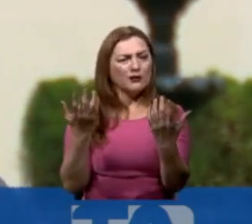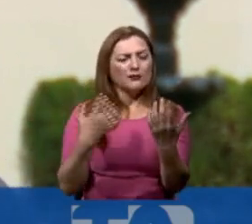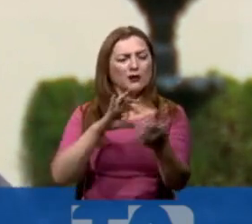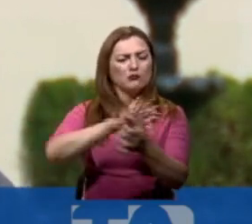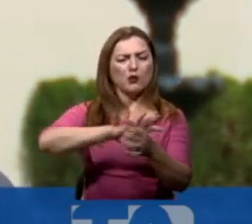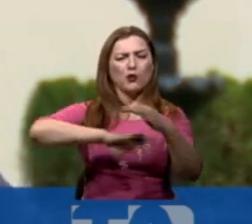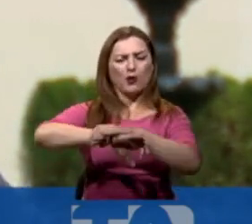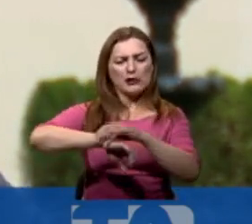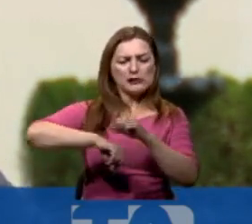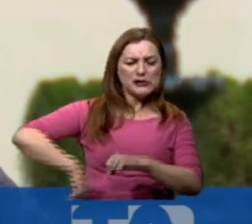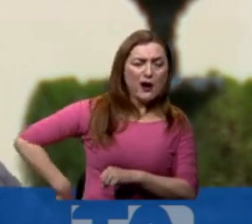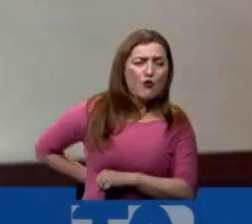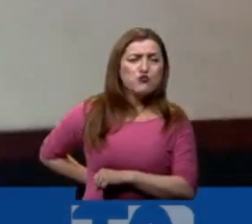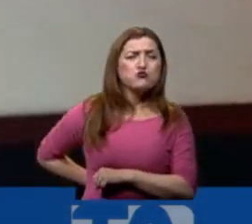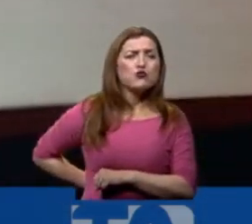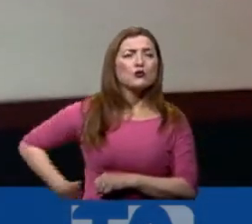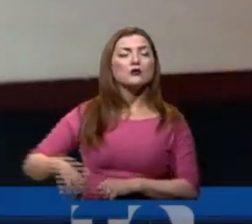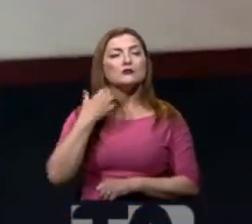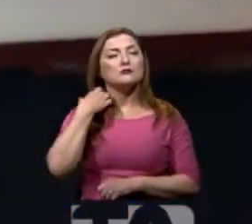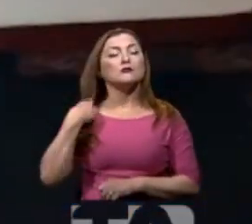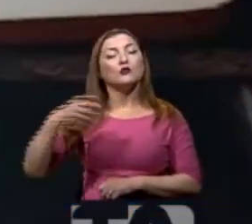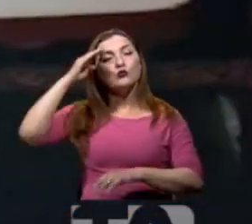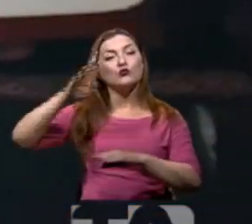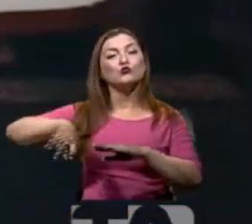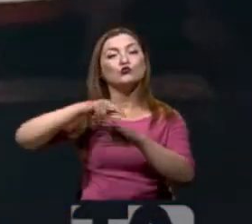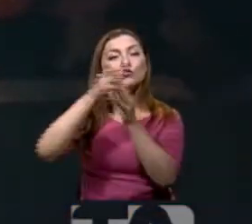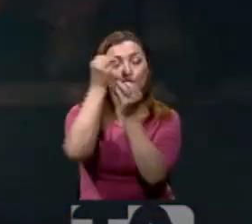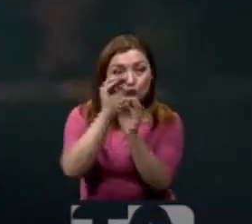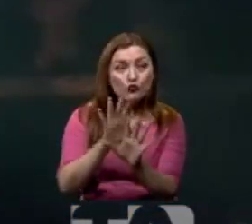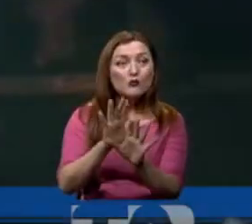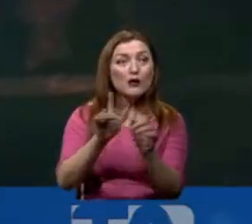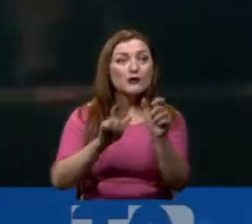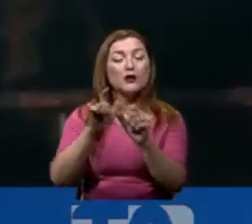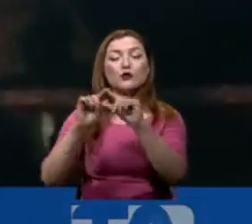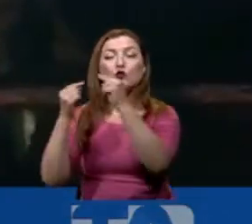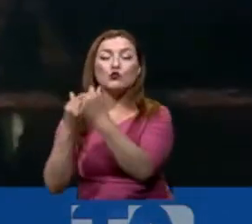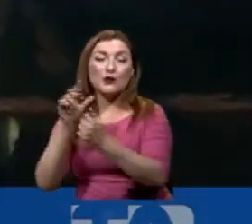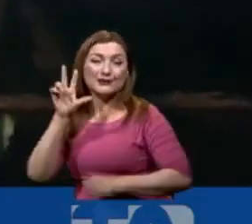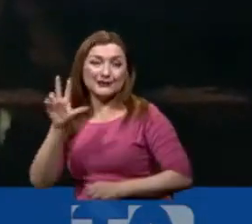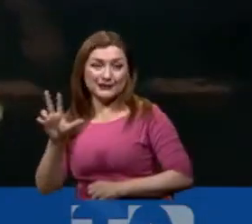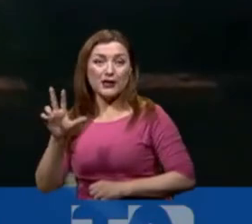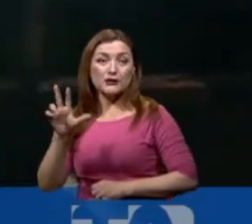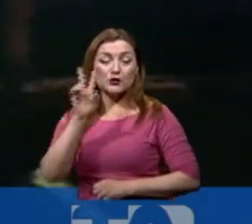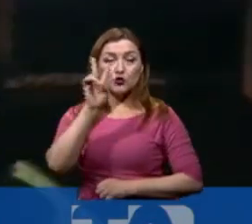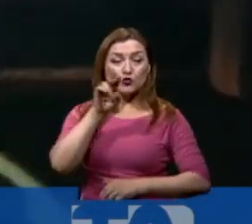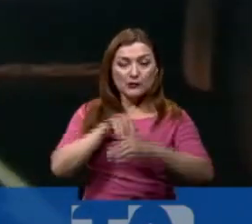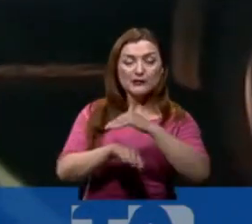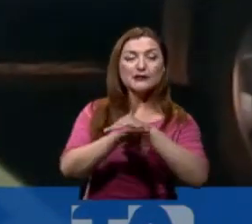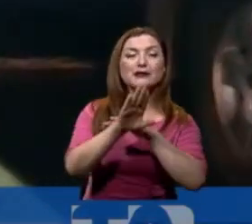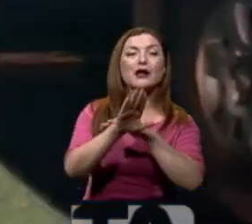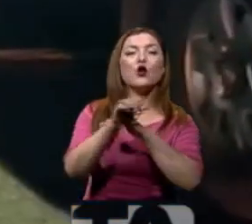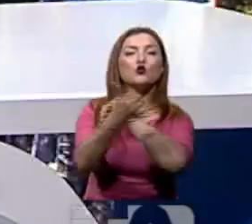objeto para amarrarle. Además, la Policía Nacional informó que 2 de los 3 delincuentes ingresaron de manera irregular al